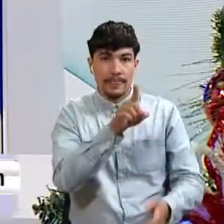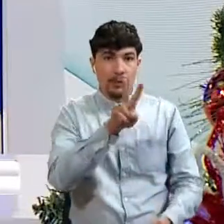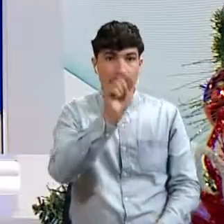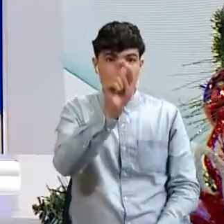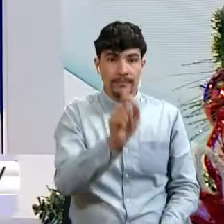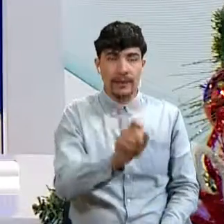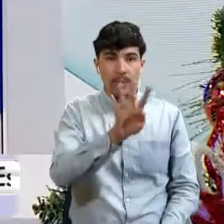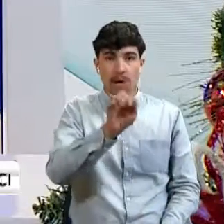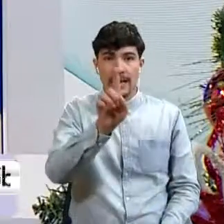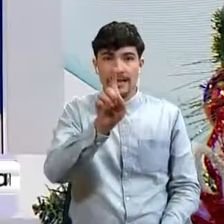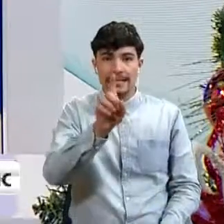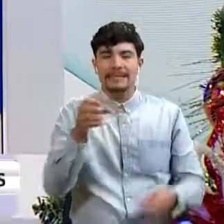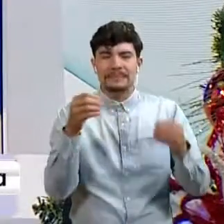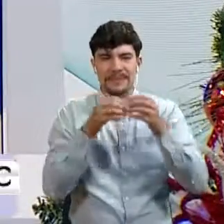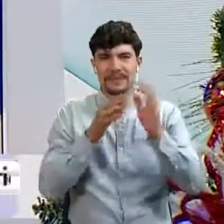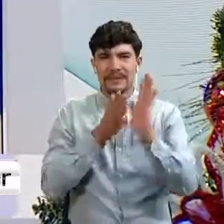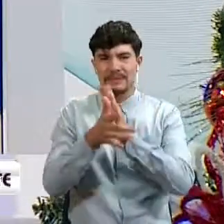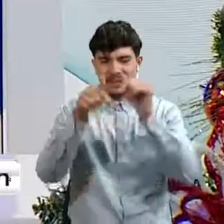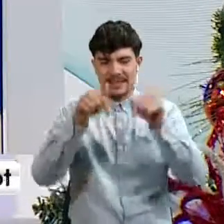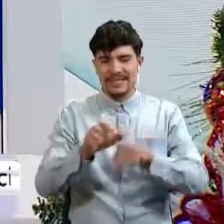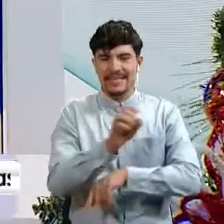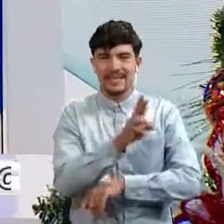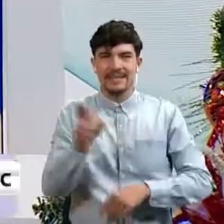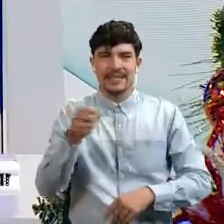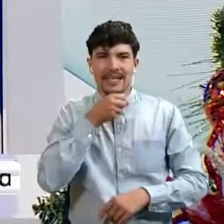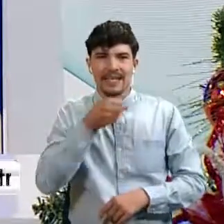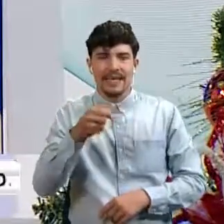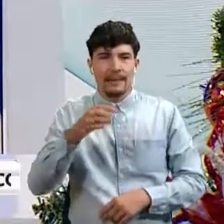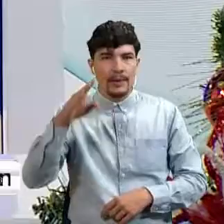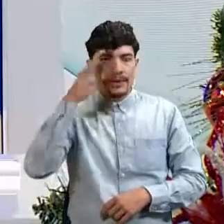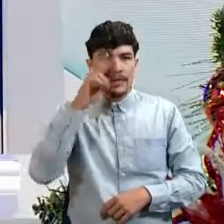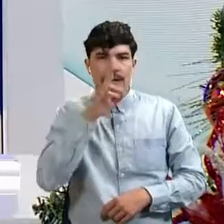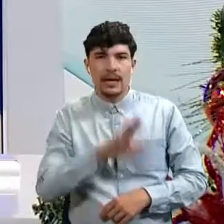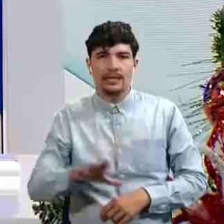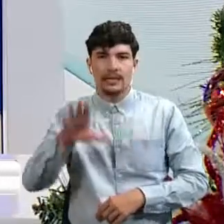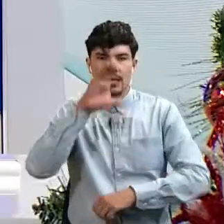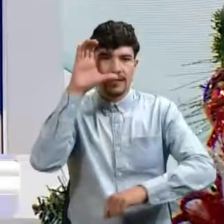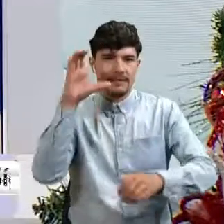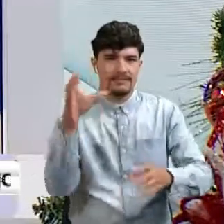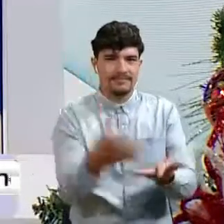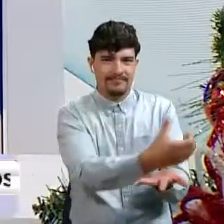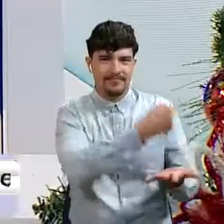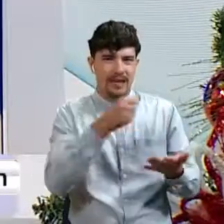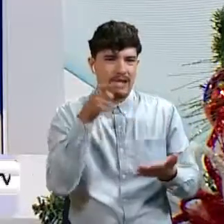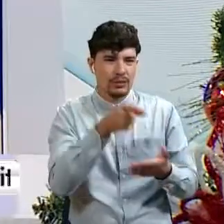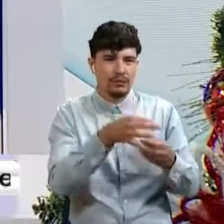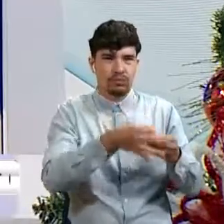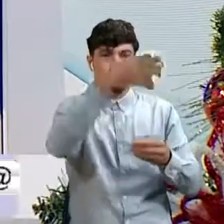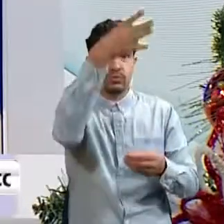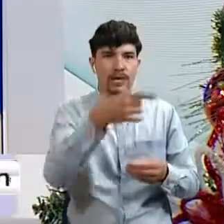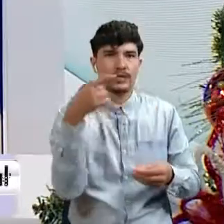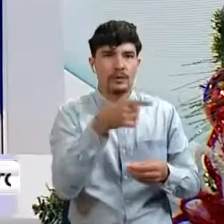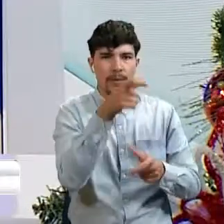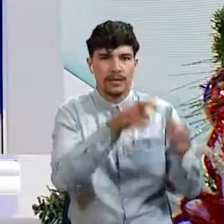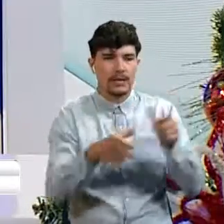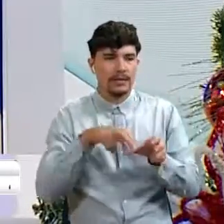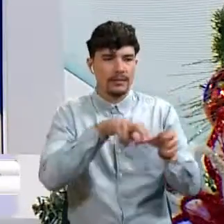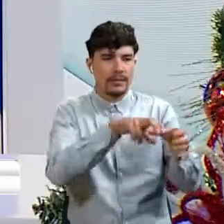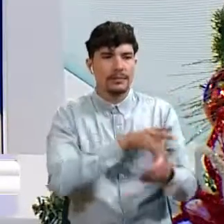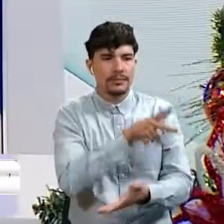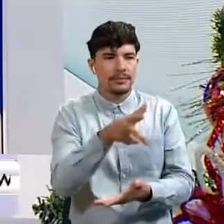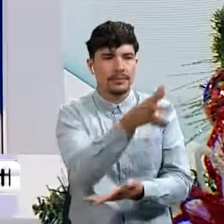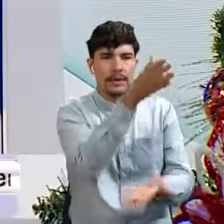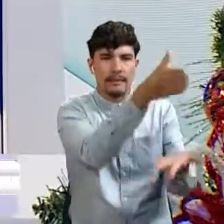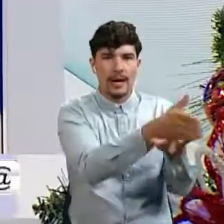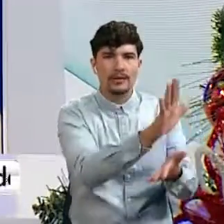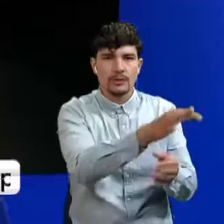12:46 minutos, continuamos con más información en Oriente Noticias. La policía incautó pólvora que era transportada por una persona que se dirigía al municipio de